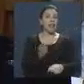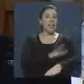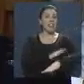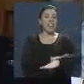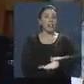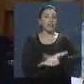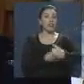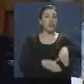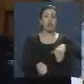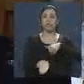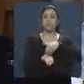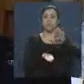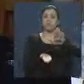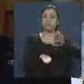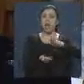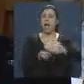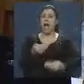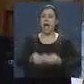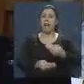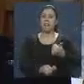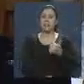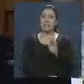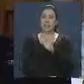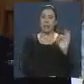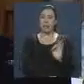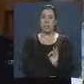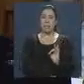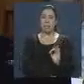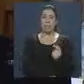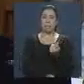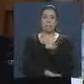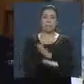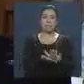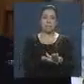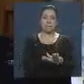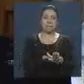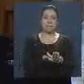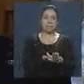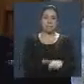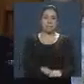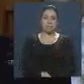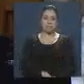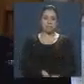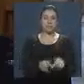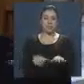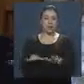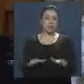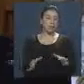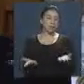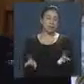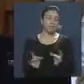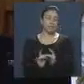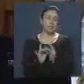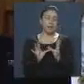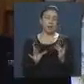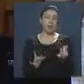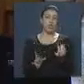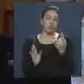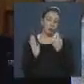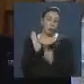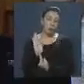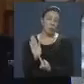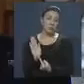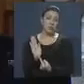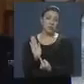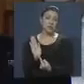en bloque rechace el avance al 60% de la gratuidad. Estas acciones, que duda cabe, solo dan cuenta de una